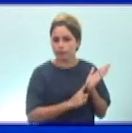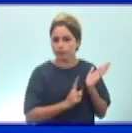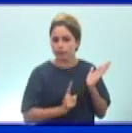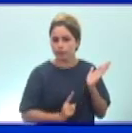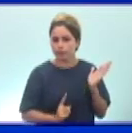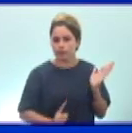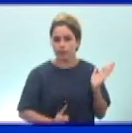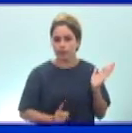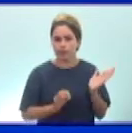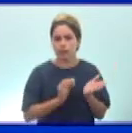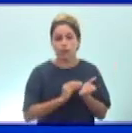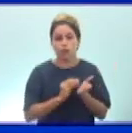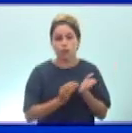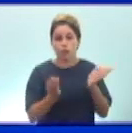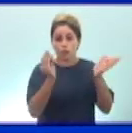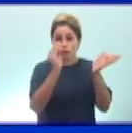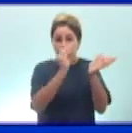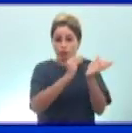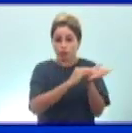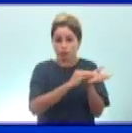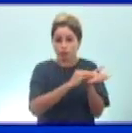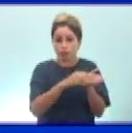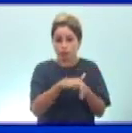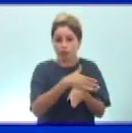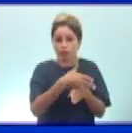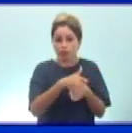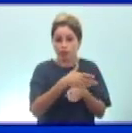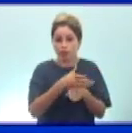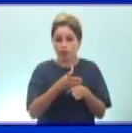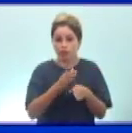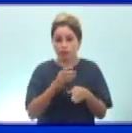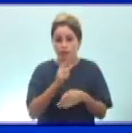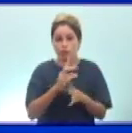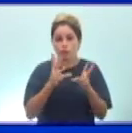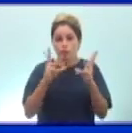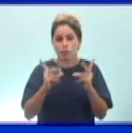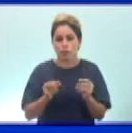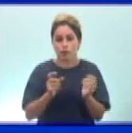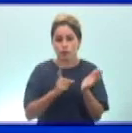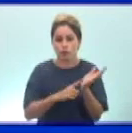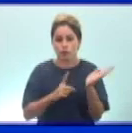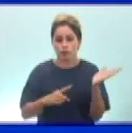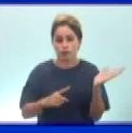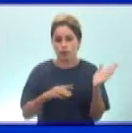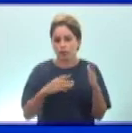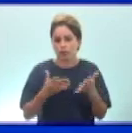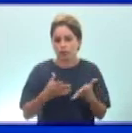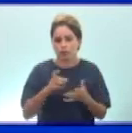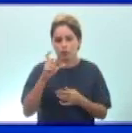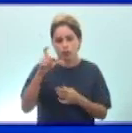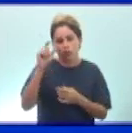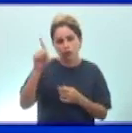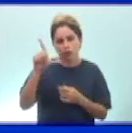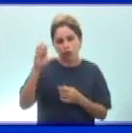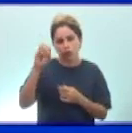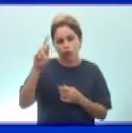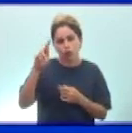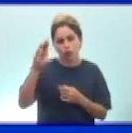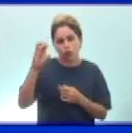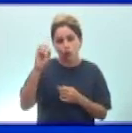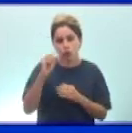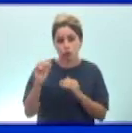los diferentes tipos de valores energéticos a partir del átomo de cloro, donde su número atómico es 17.